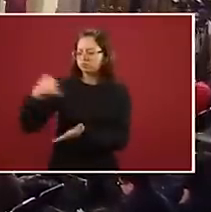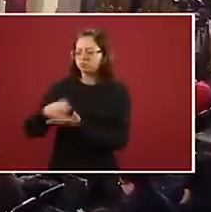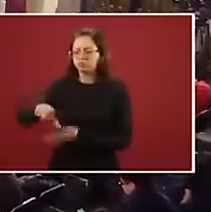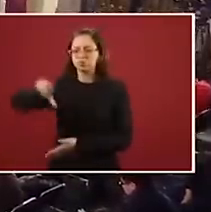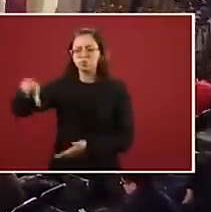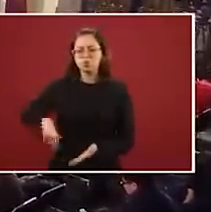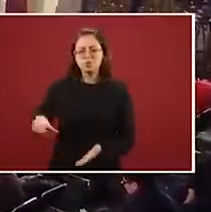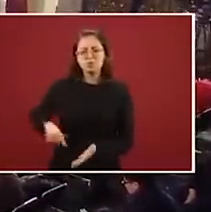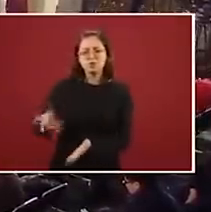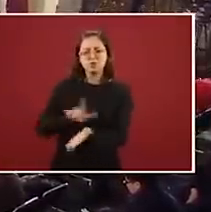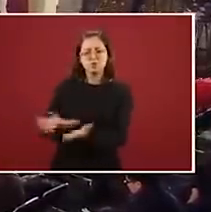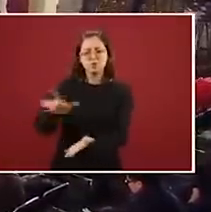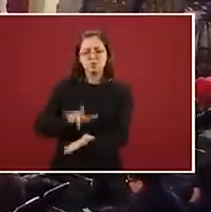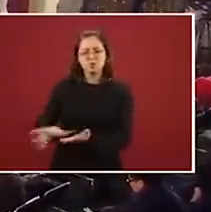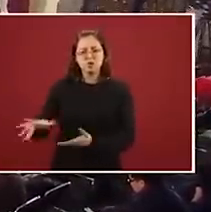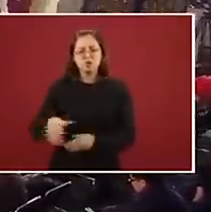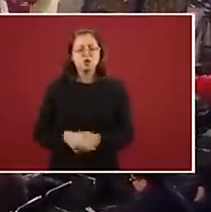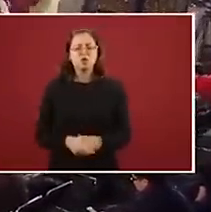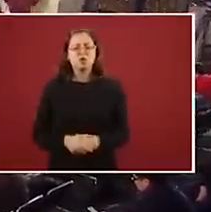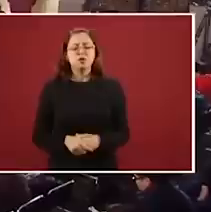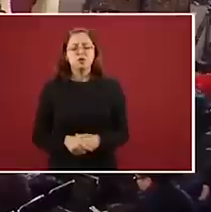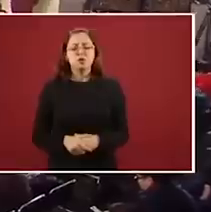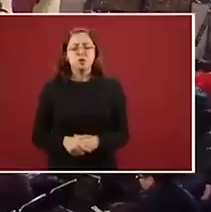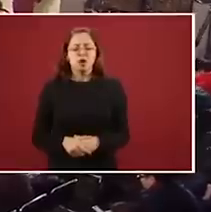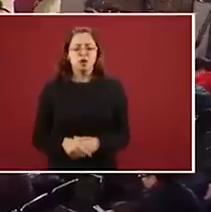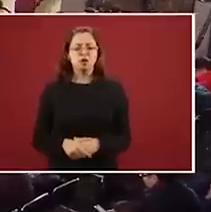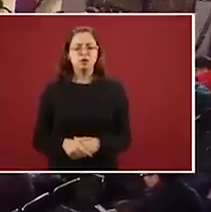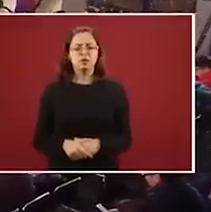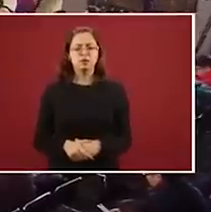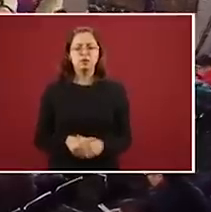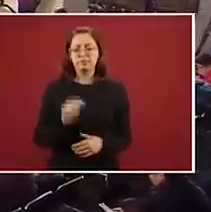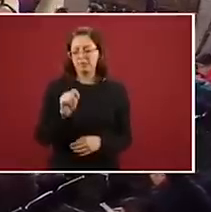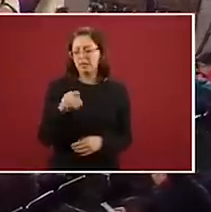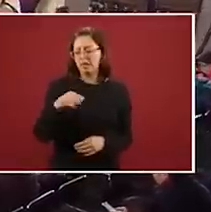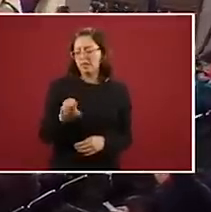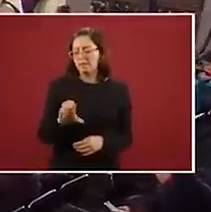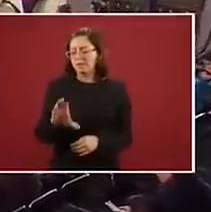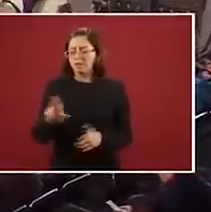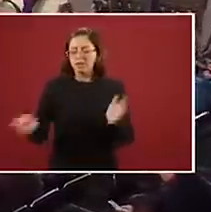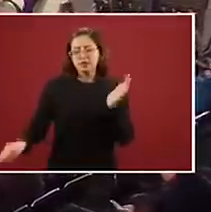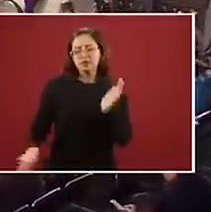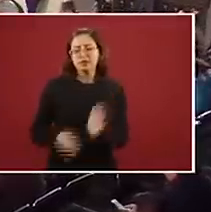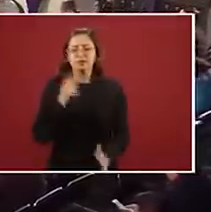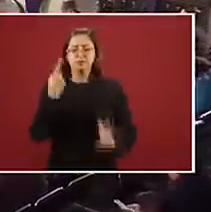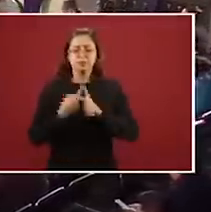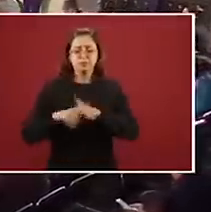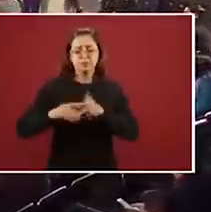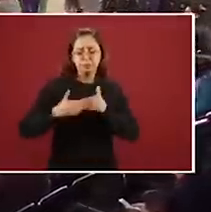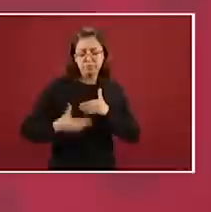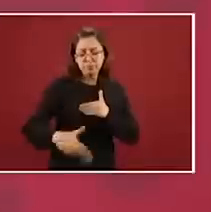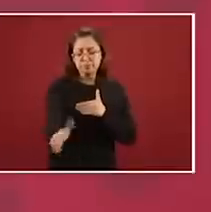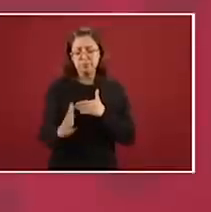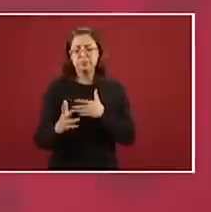El tratado, cuando inicia, tiene entre